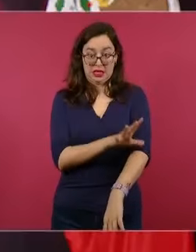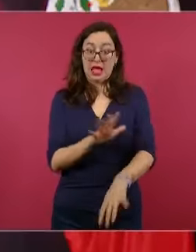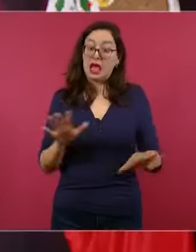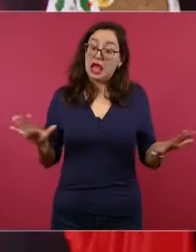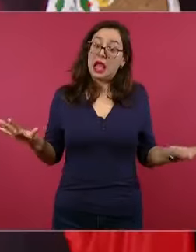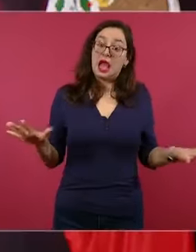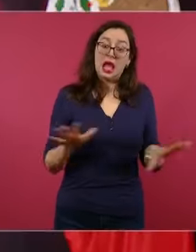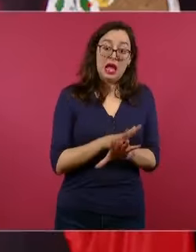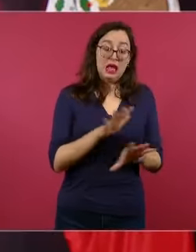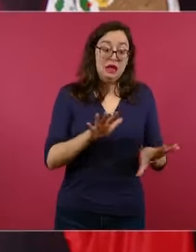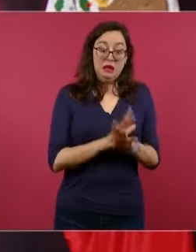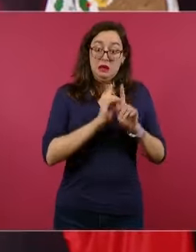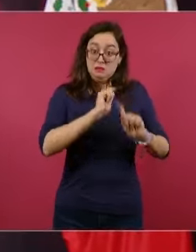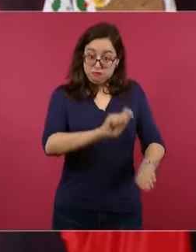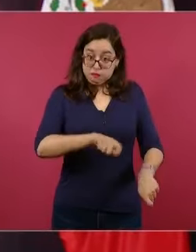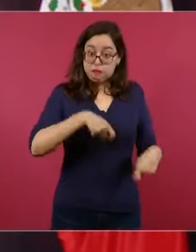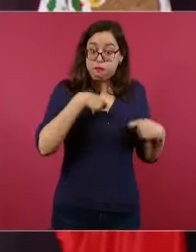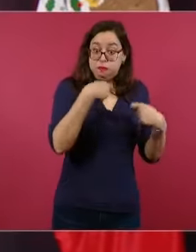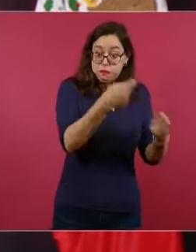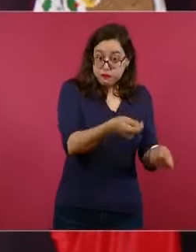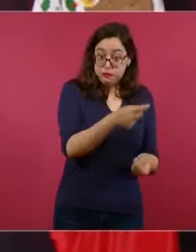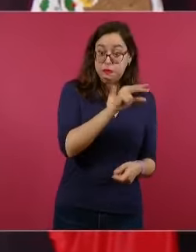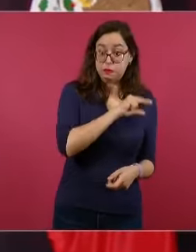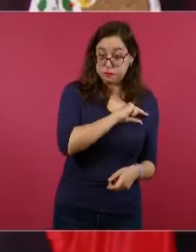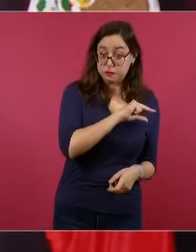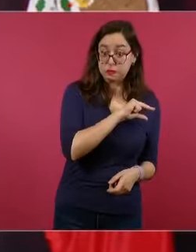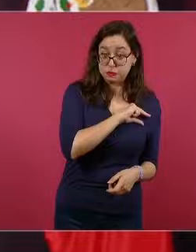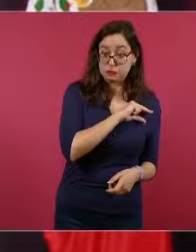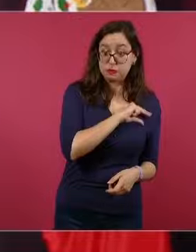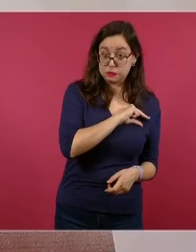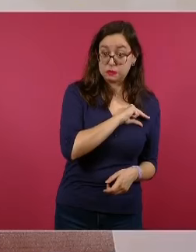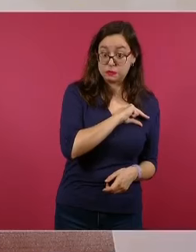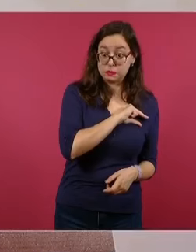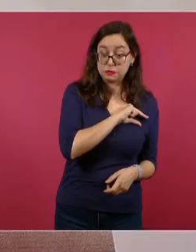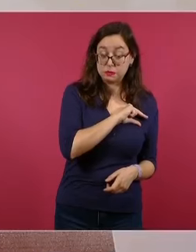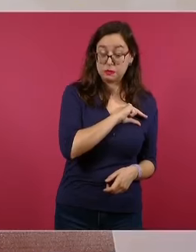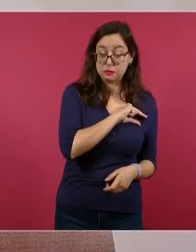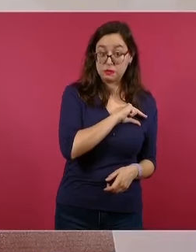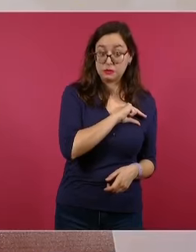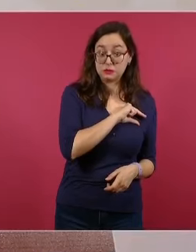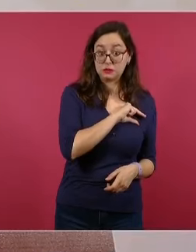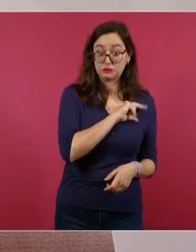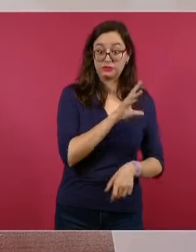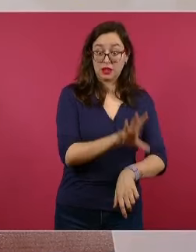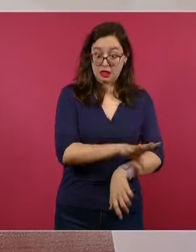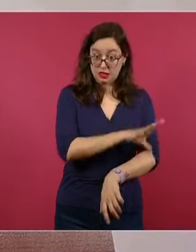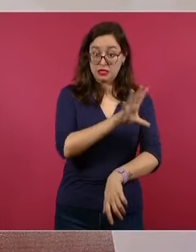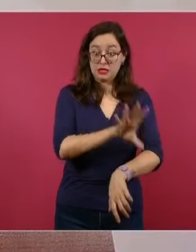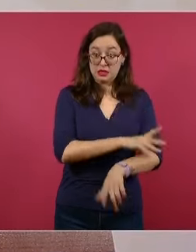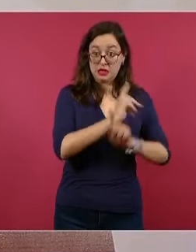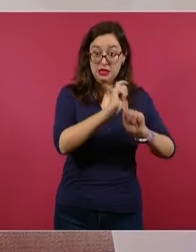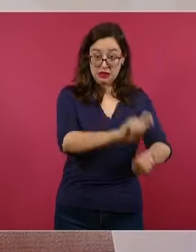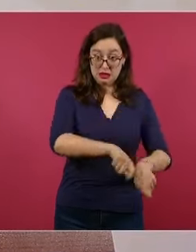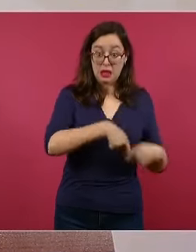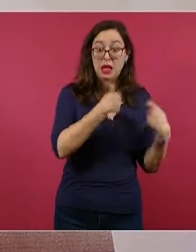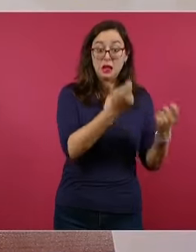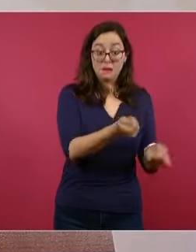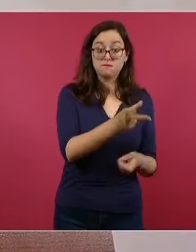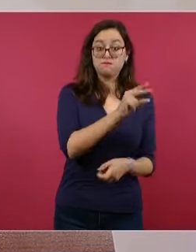la privatización del petróleo y de la industria eléctrica